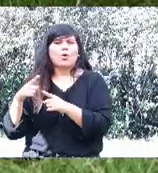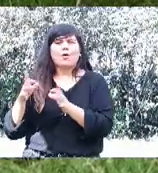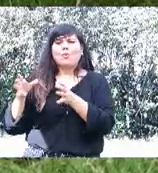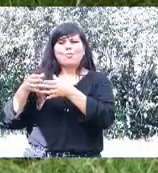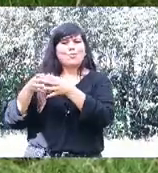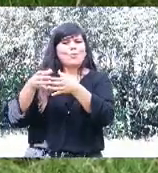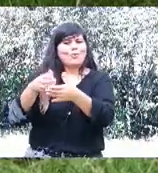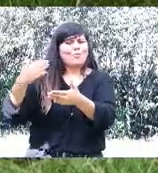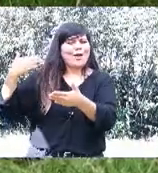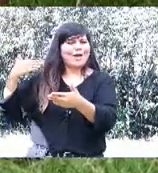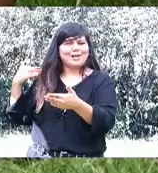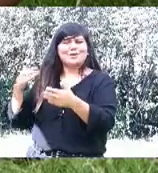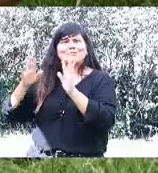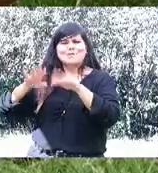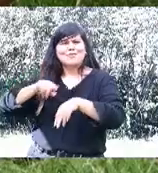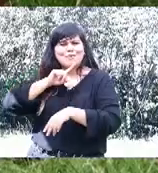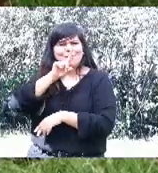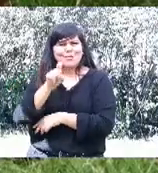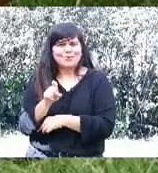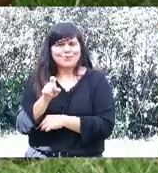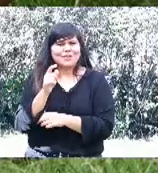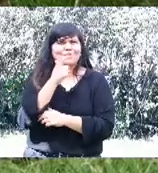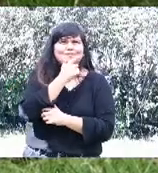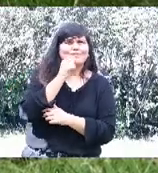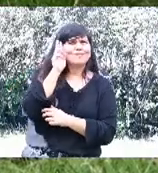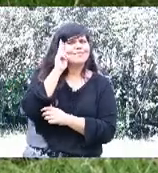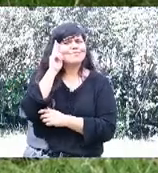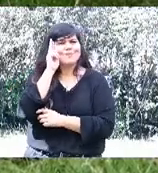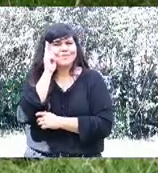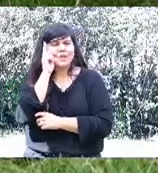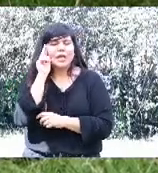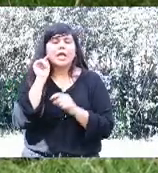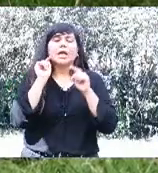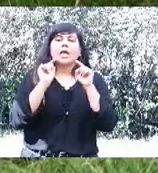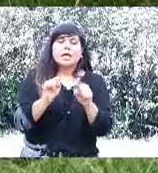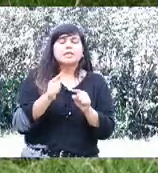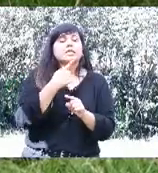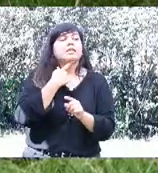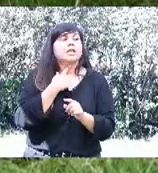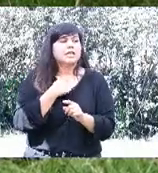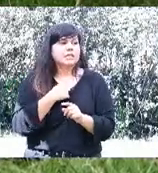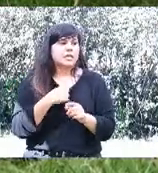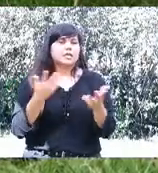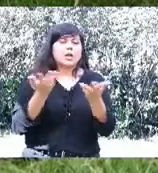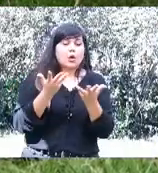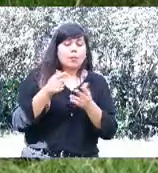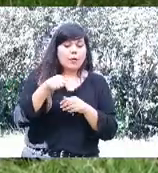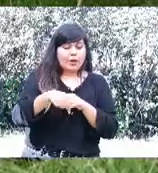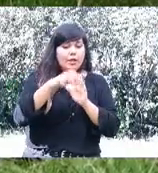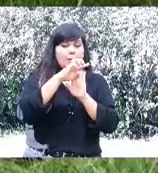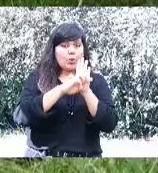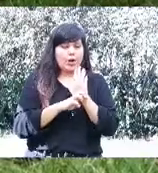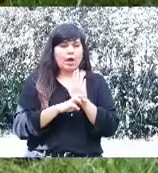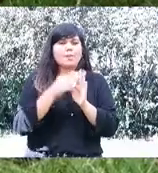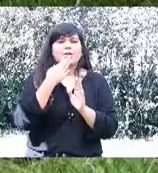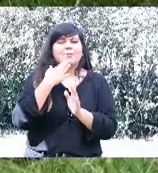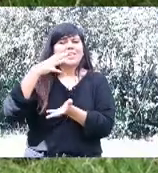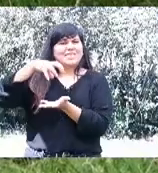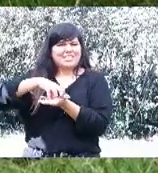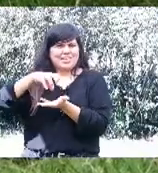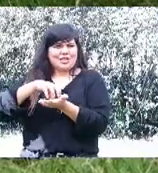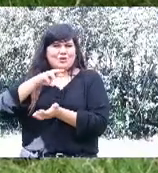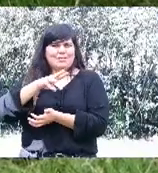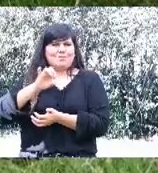generaciones pasadas e Entonces en ese sentido es interesante Cómo desde este programa y cóm desde el centro